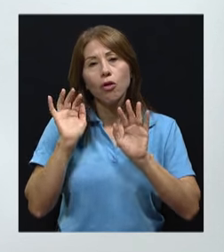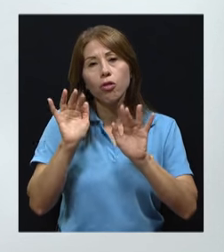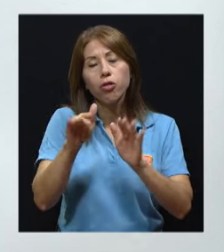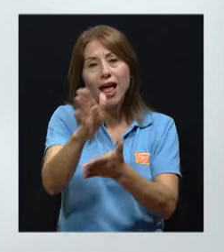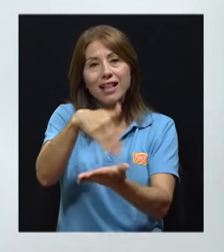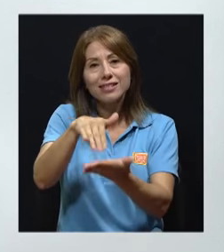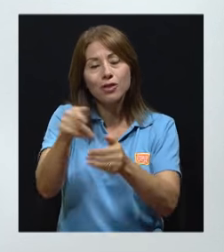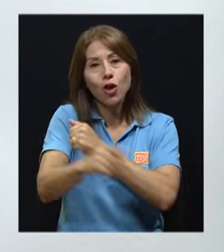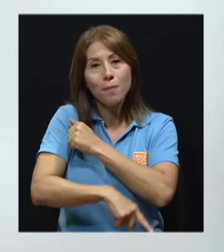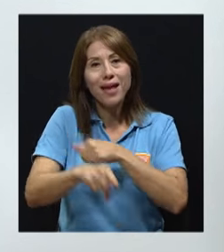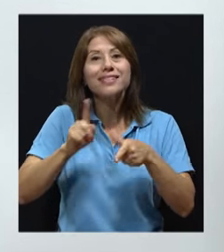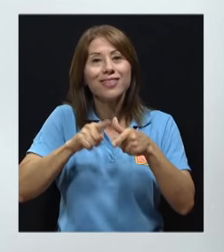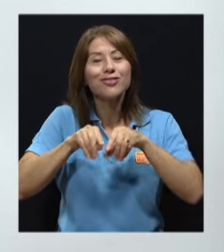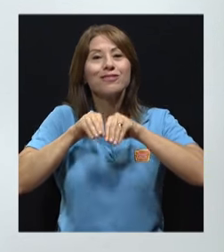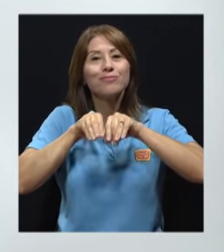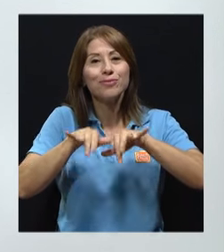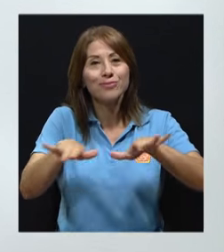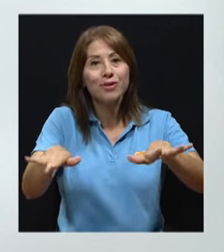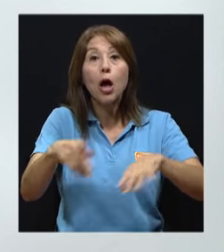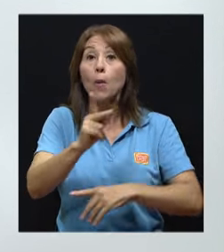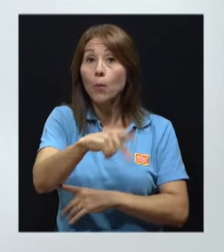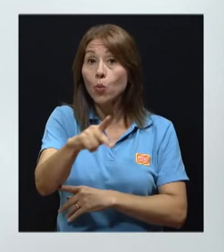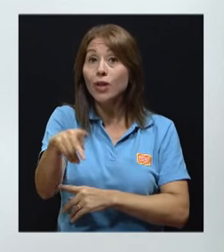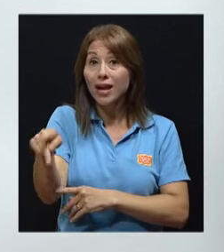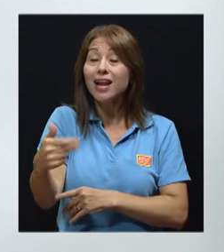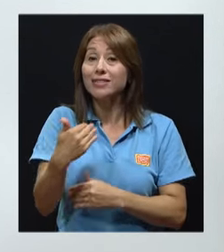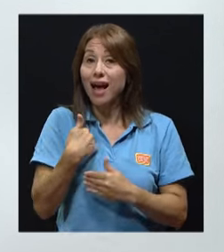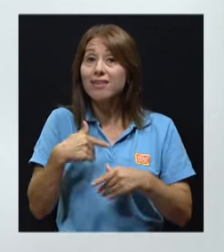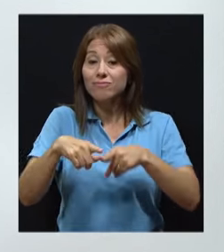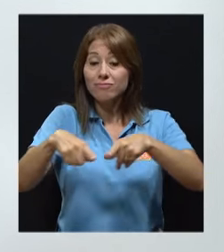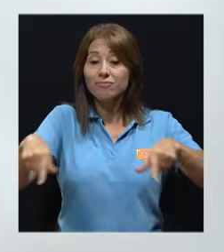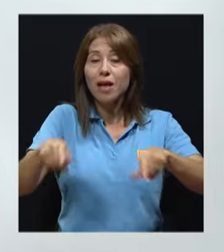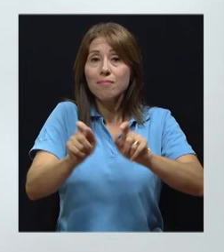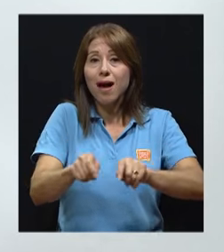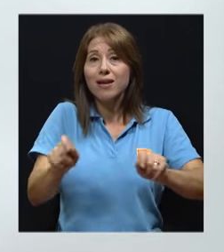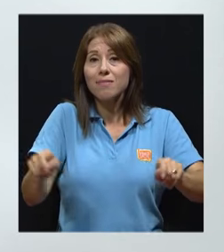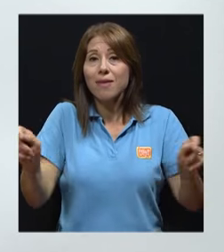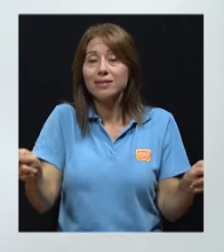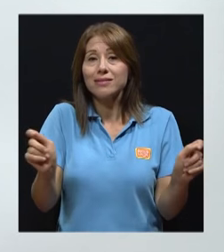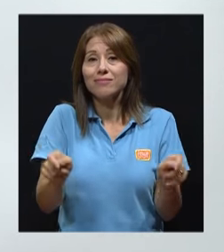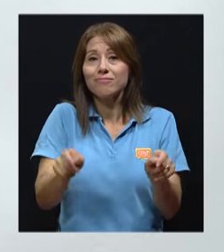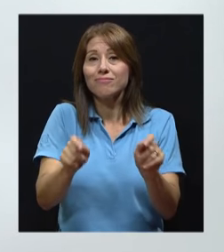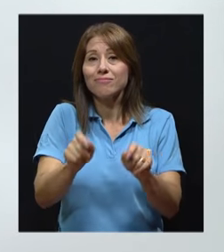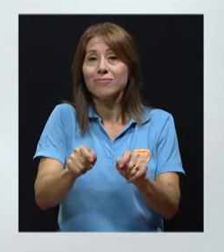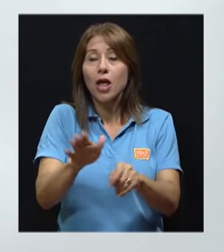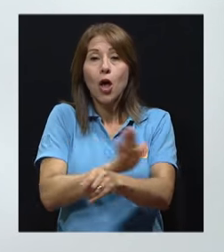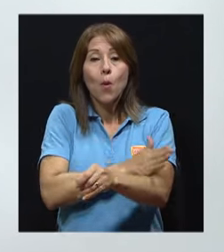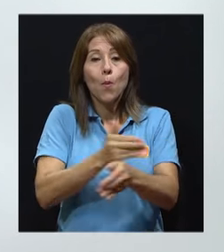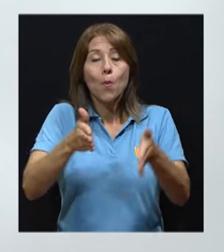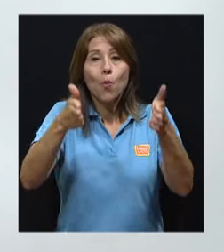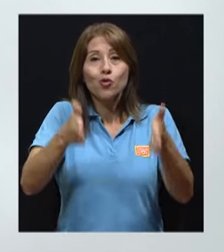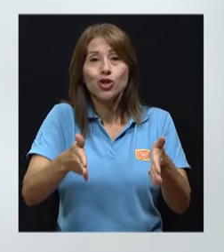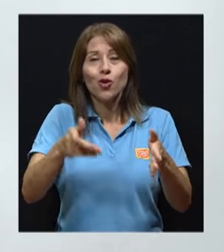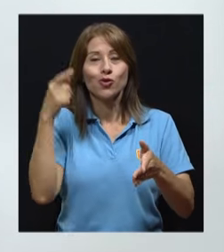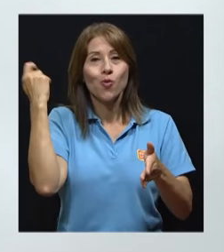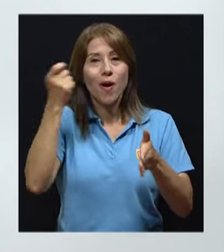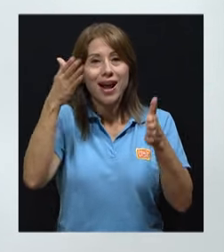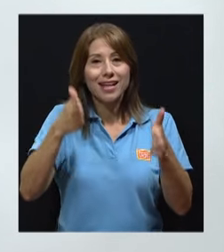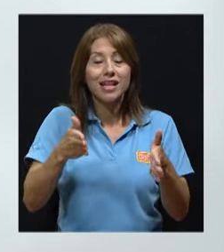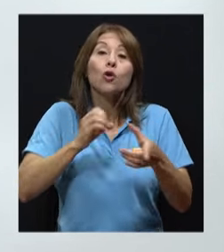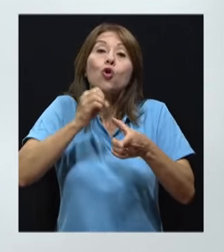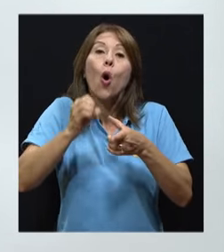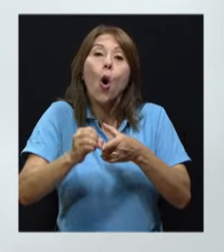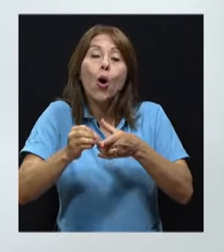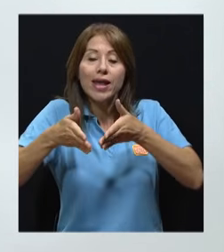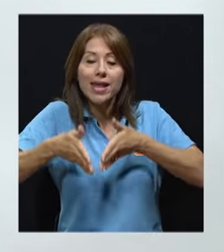país puntaarenas tiene marimbas puntaarenas hay marimbas en manos de músico guanacasteco o de hijos de